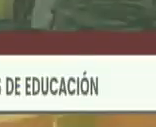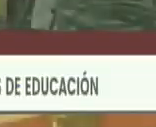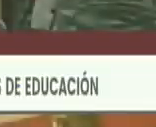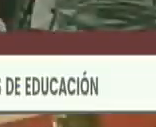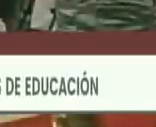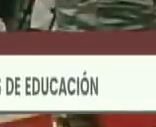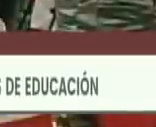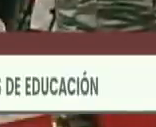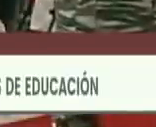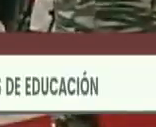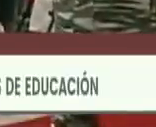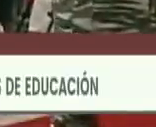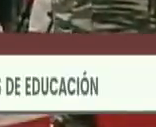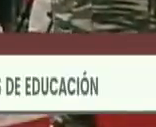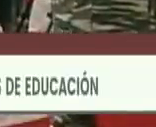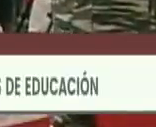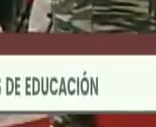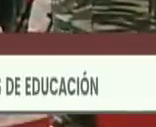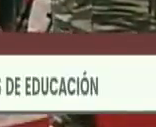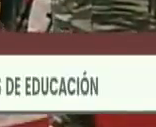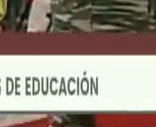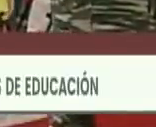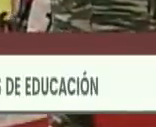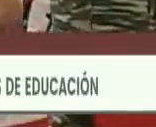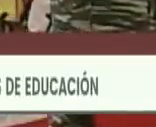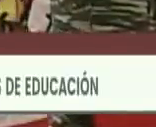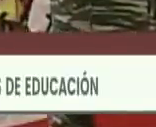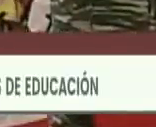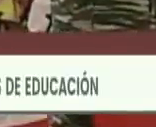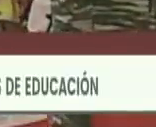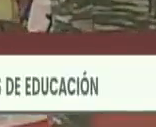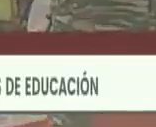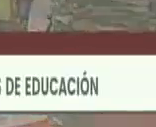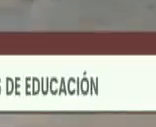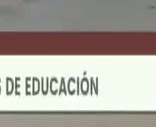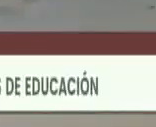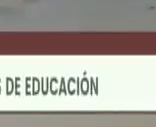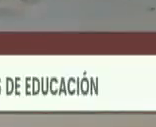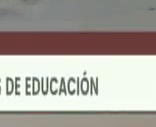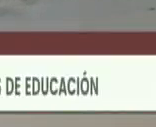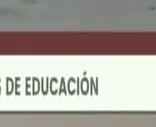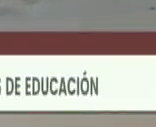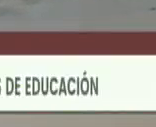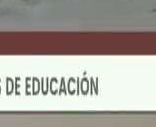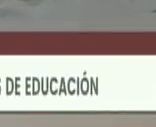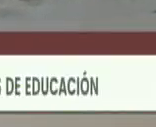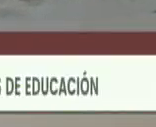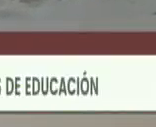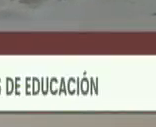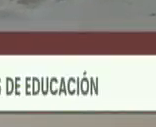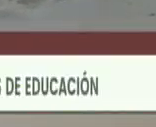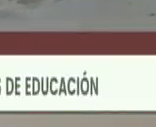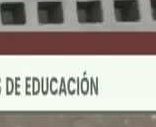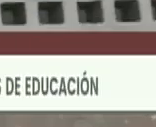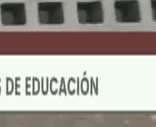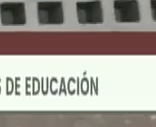escuelas, liceos, que en este plan de del funcionamiento de las bricomiles comienza el día de hoy. Brigadas